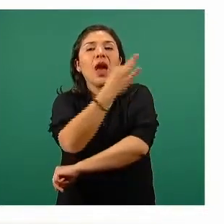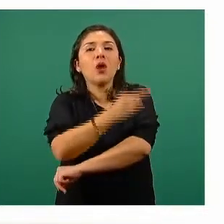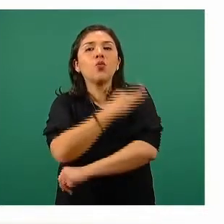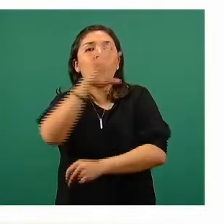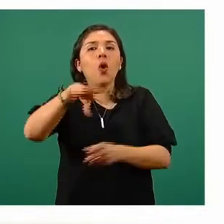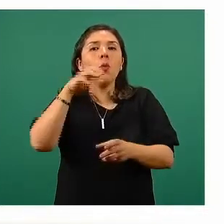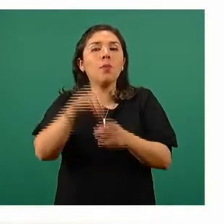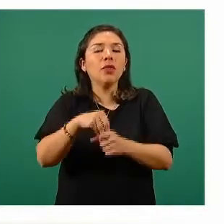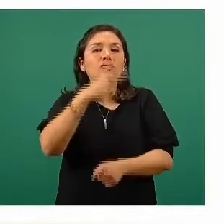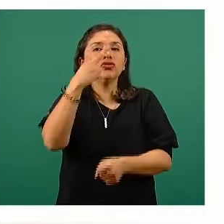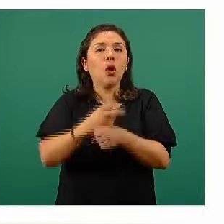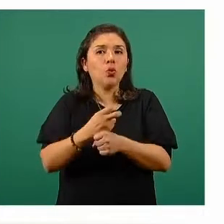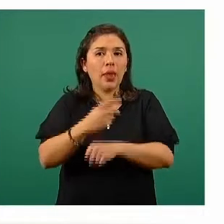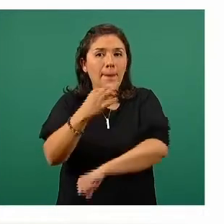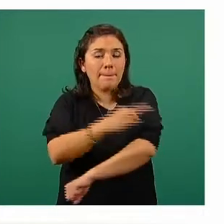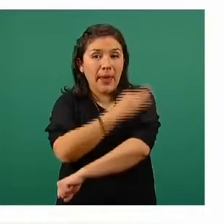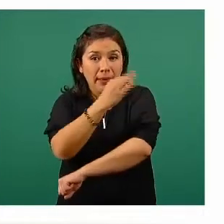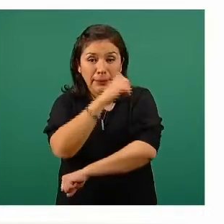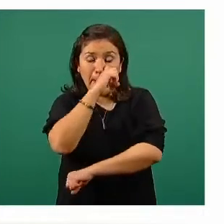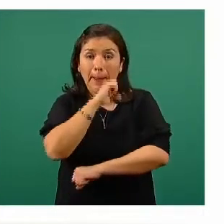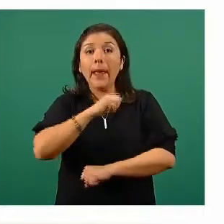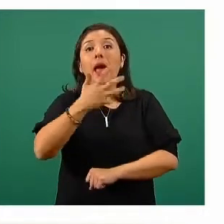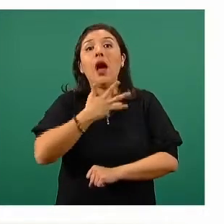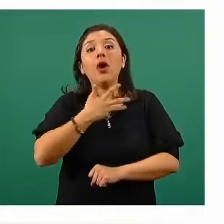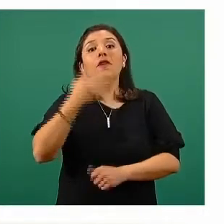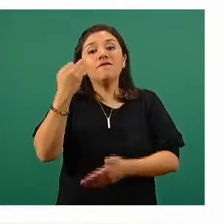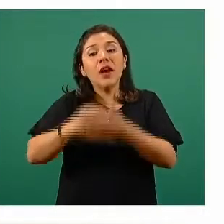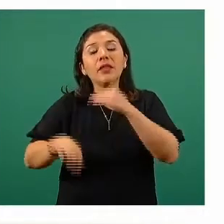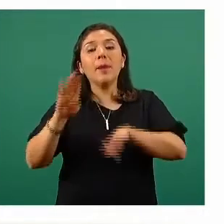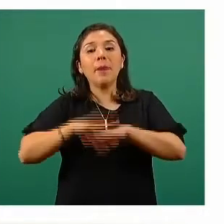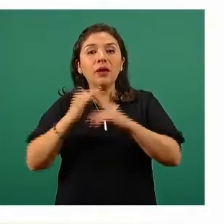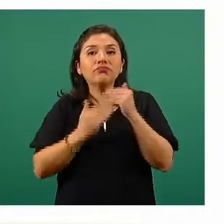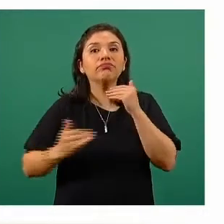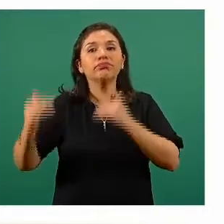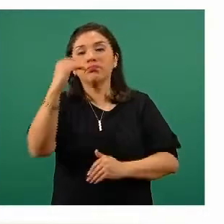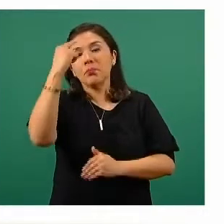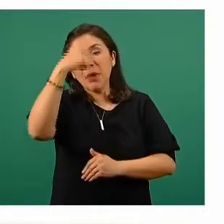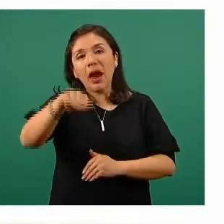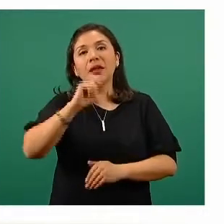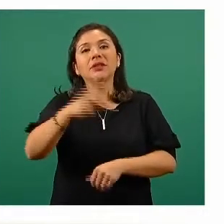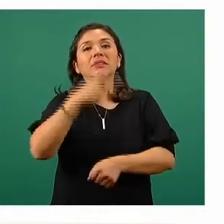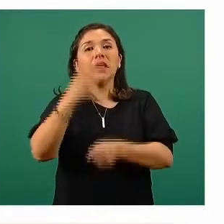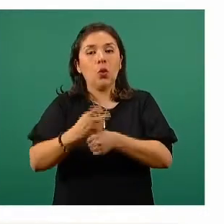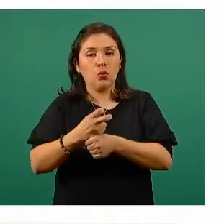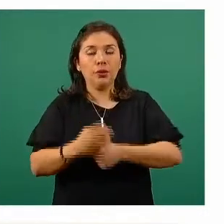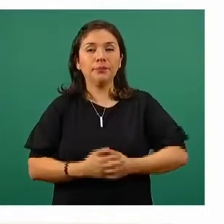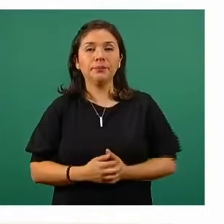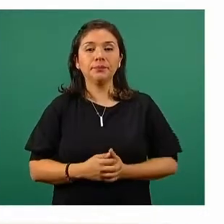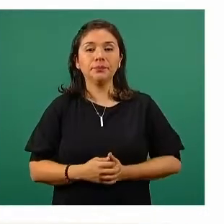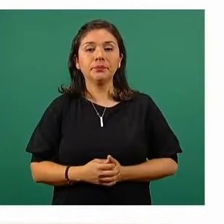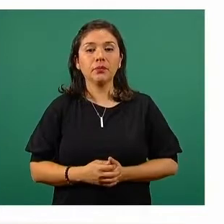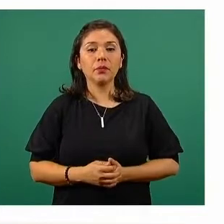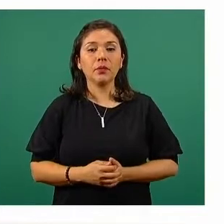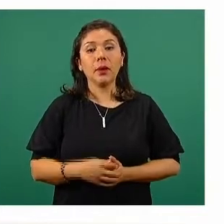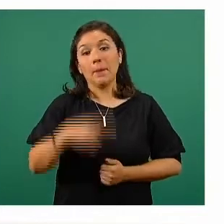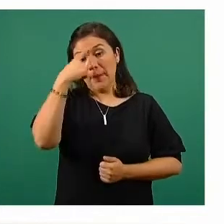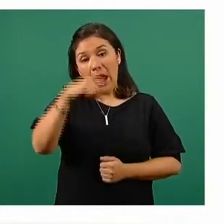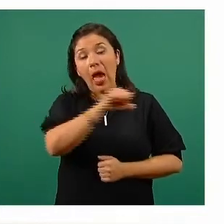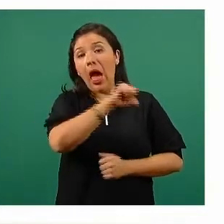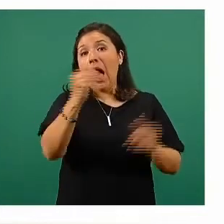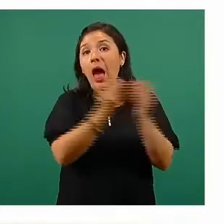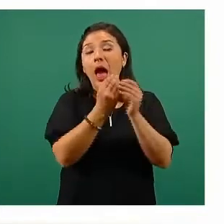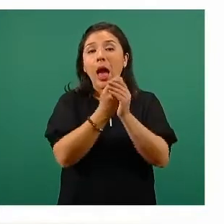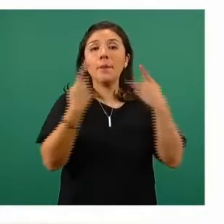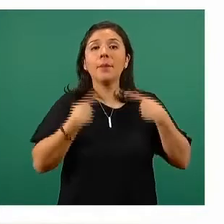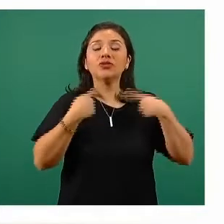ya han sido aplicadas en la primera dosis y llevamos un avance muy importante en la segunda dosis. En relación al personal de